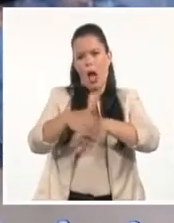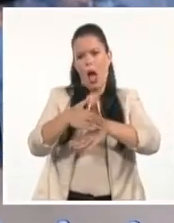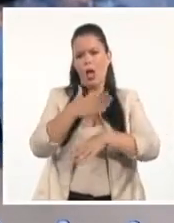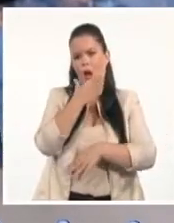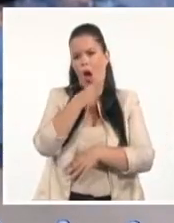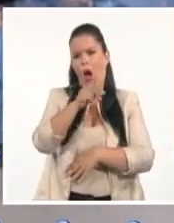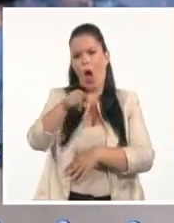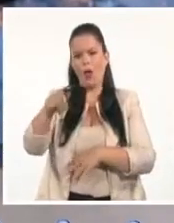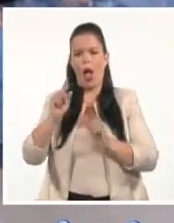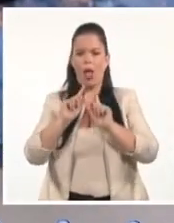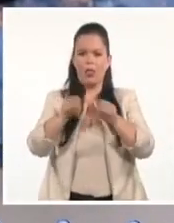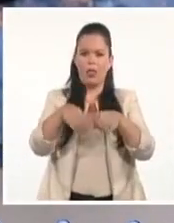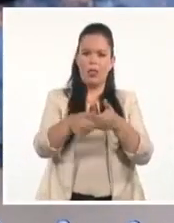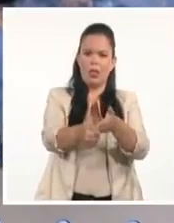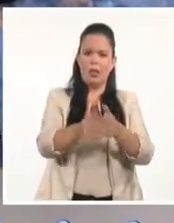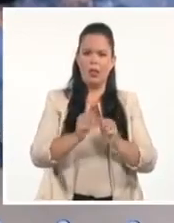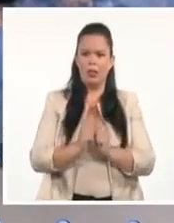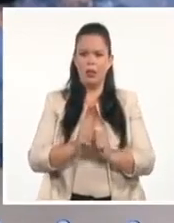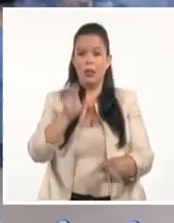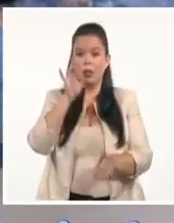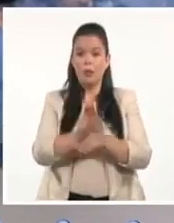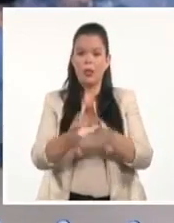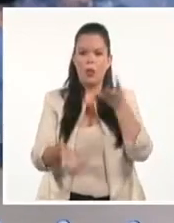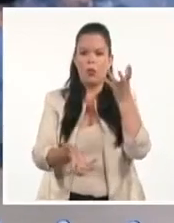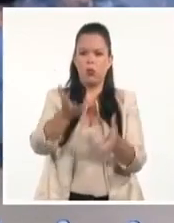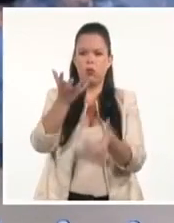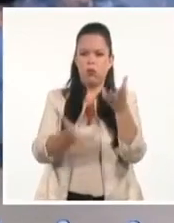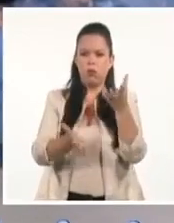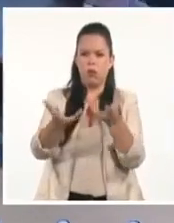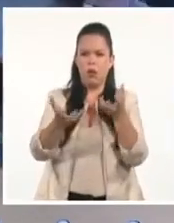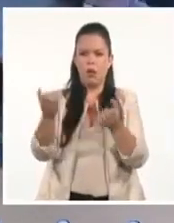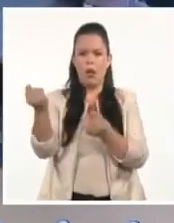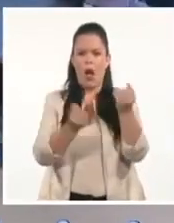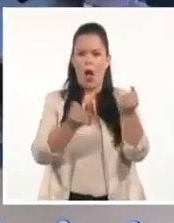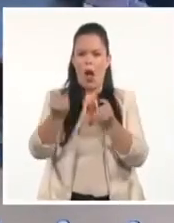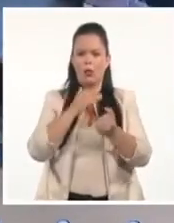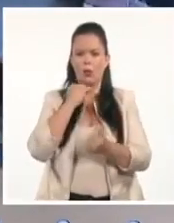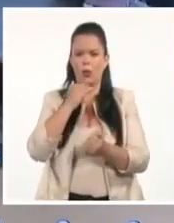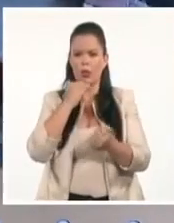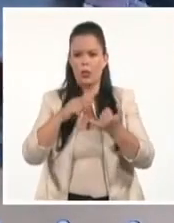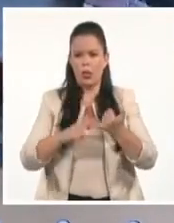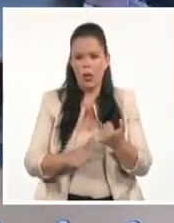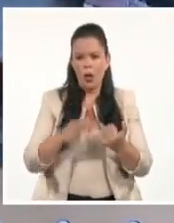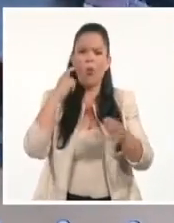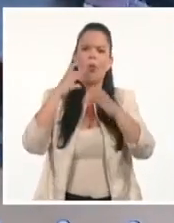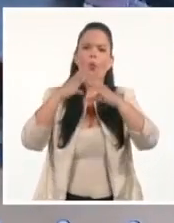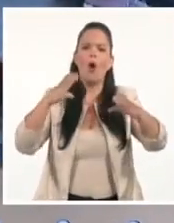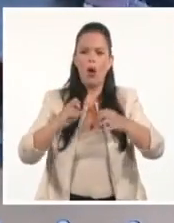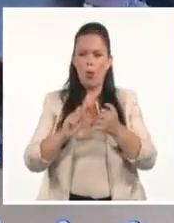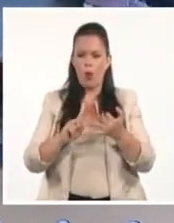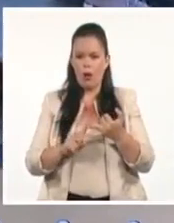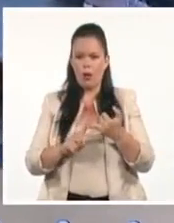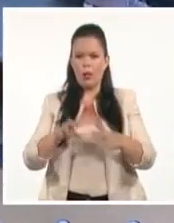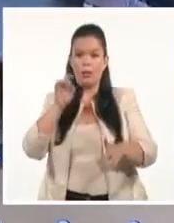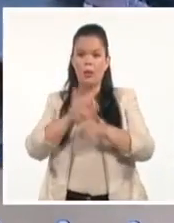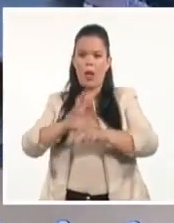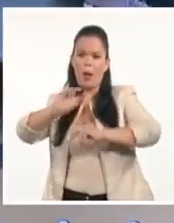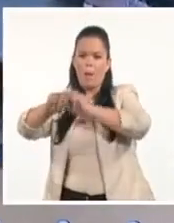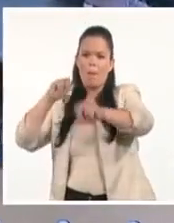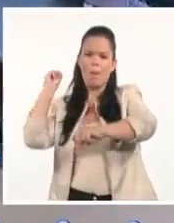lanza. Incendian vehículos, vehículos policiales, autobuses, apedrean instituciones, queman centros de